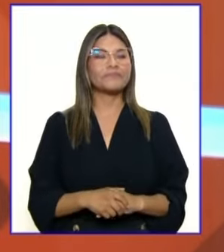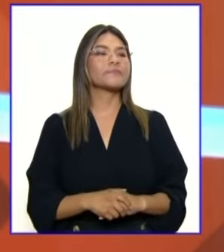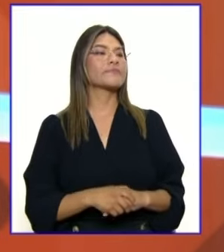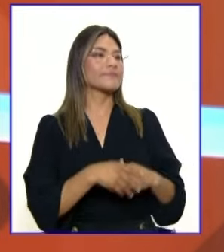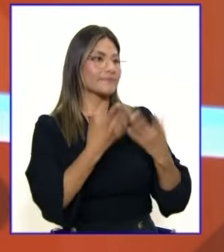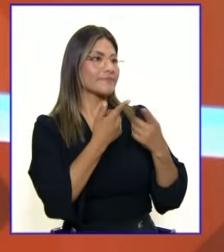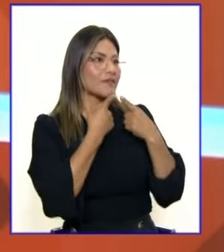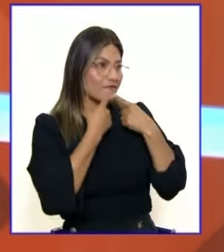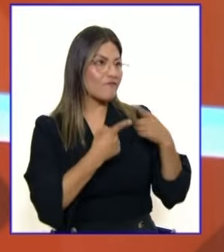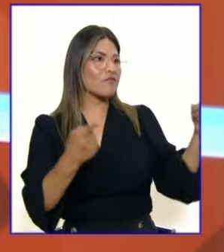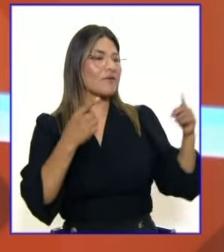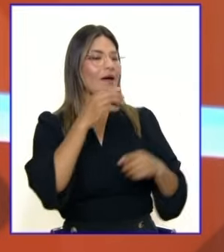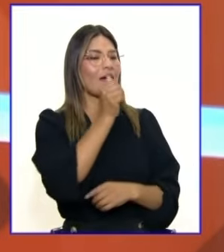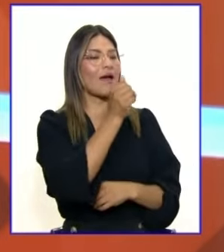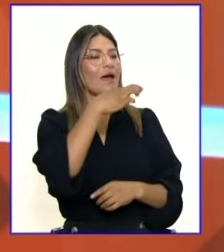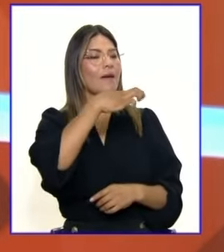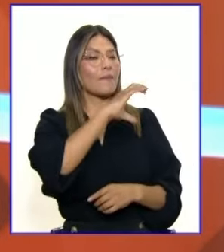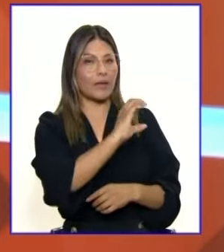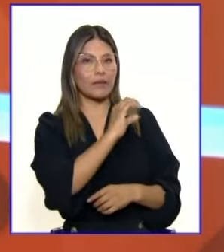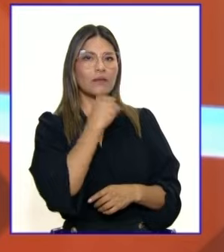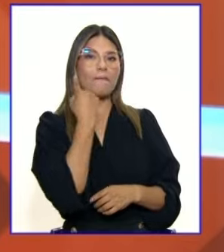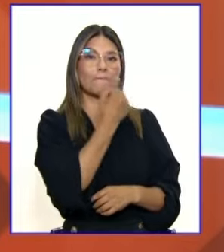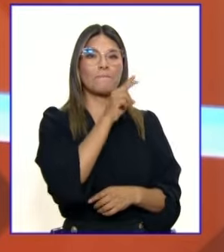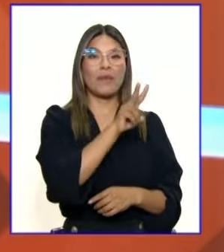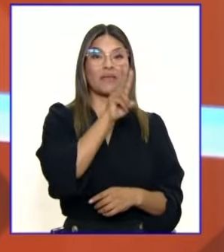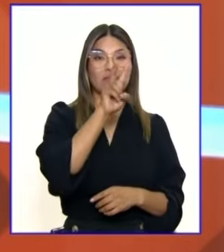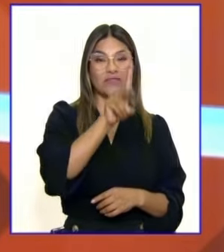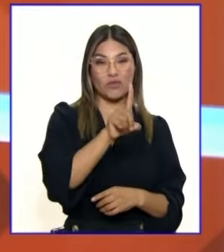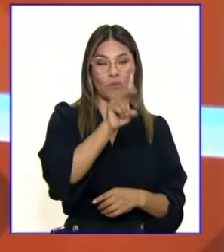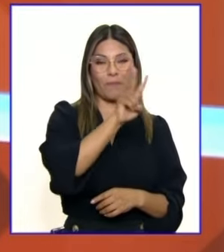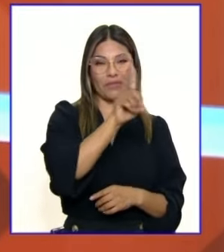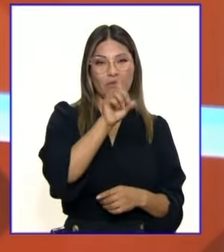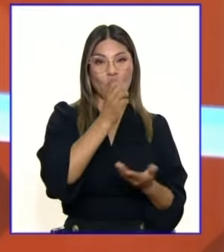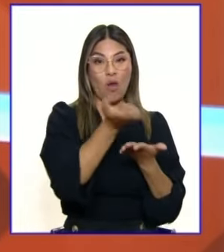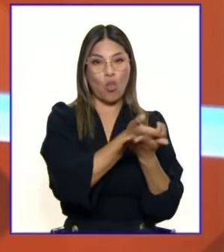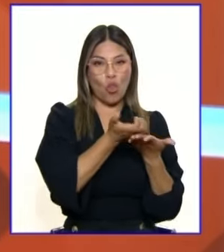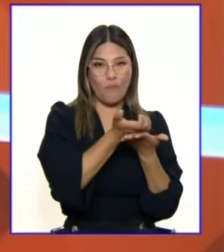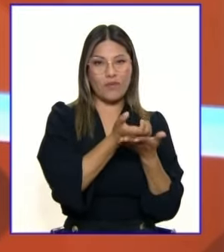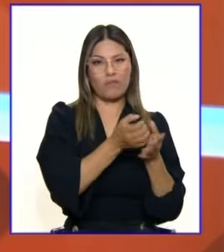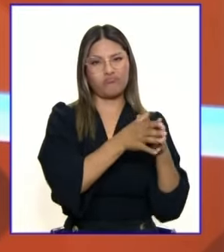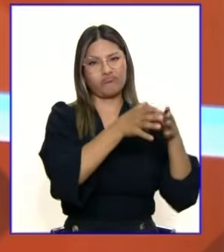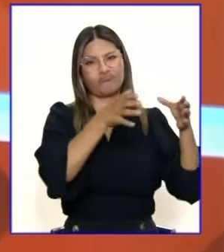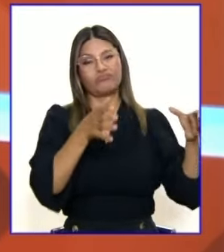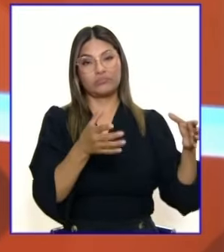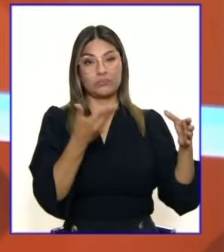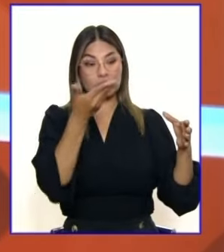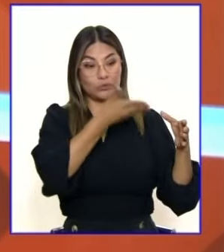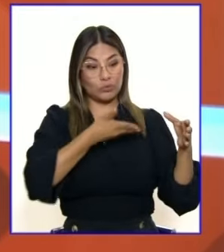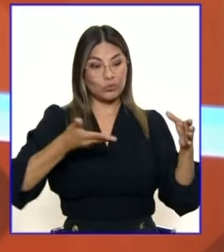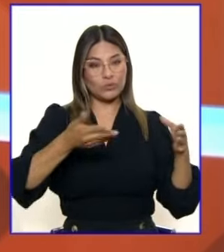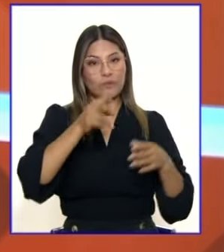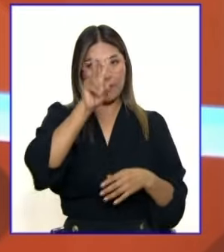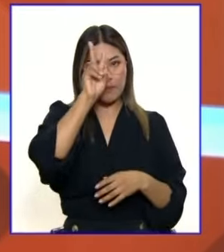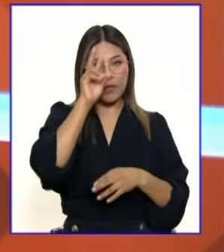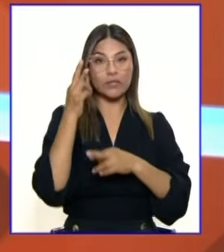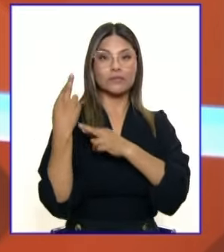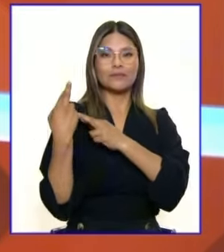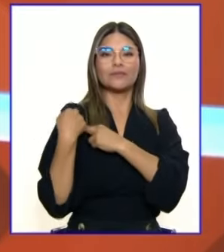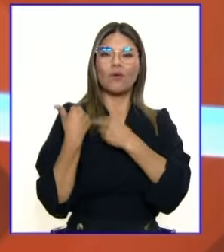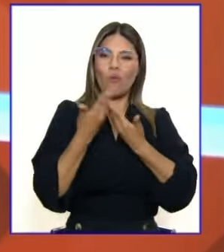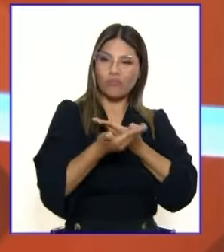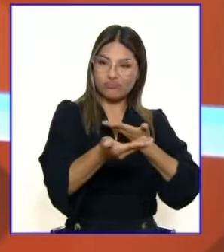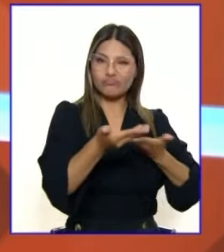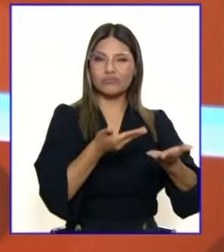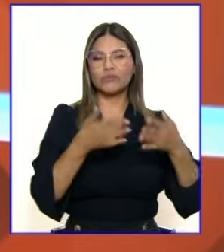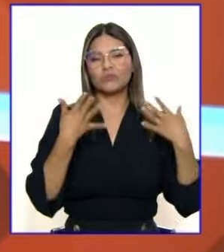representa 21 economías con más del 60% del comercio internacional, un peso económico tremendo, oportunidades para